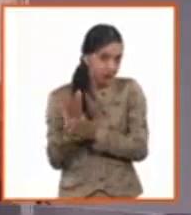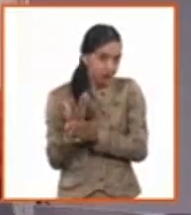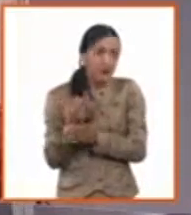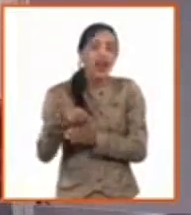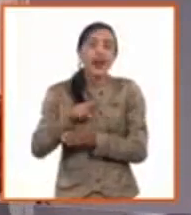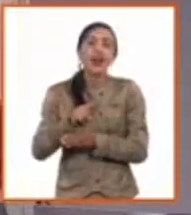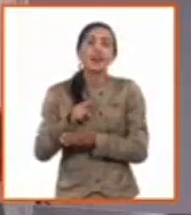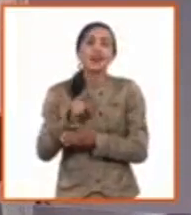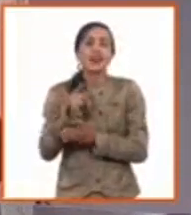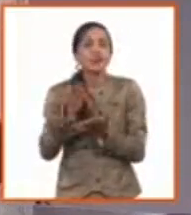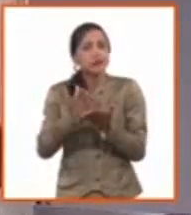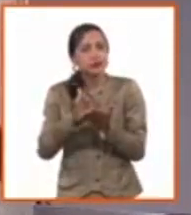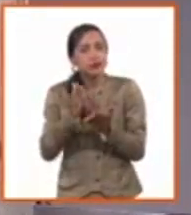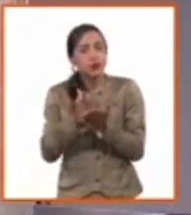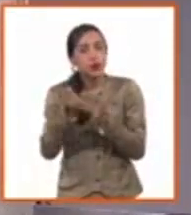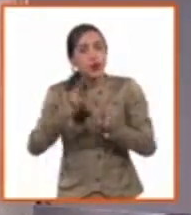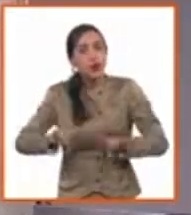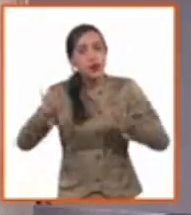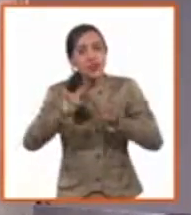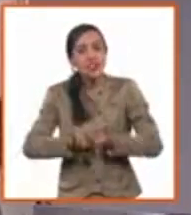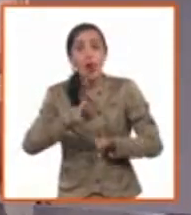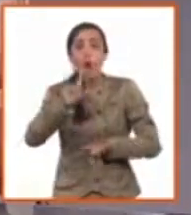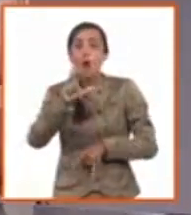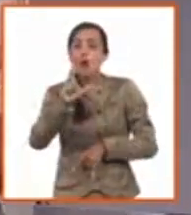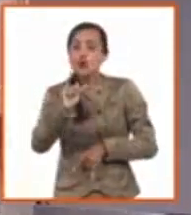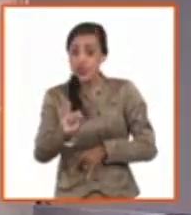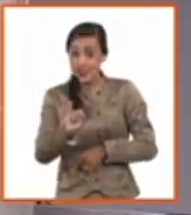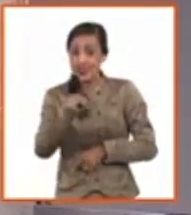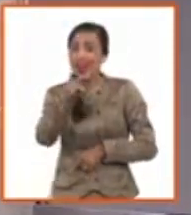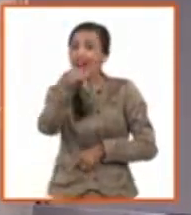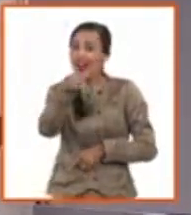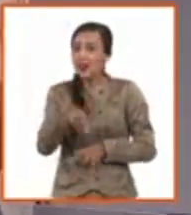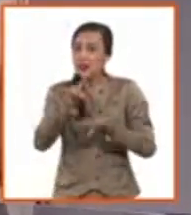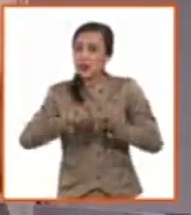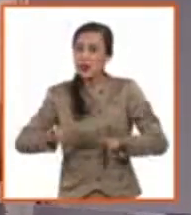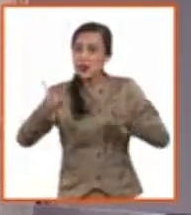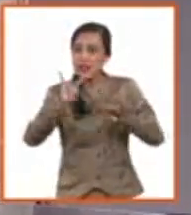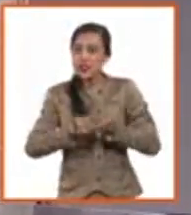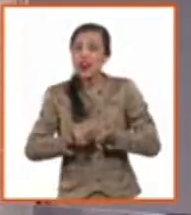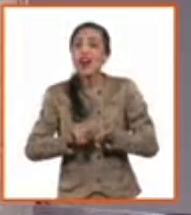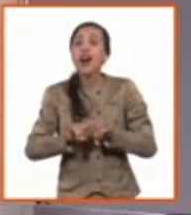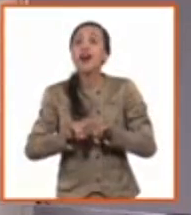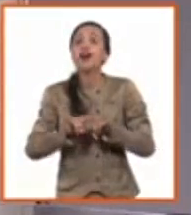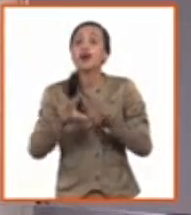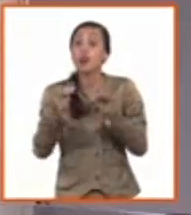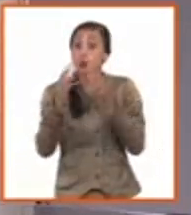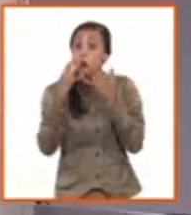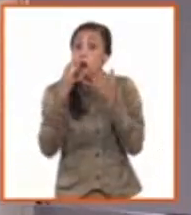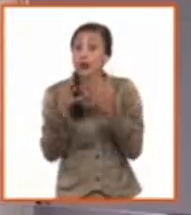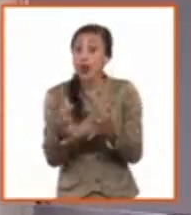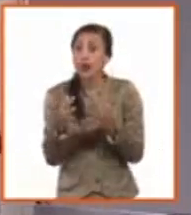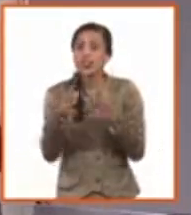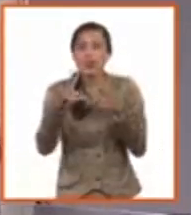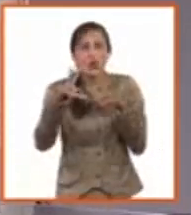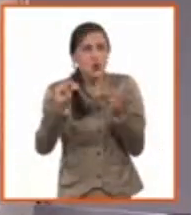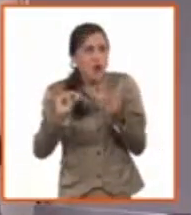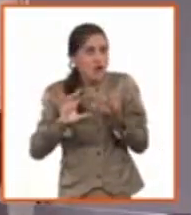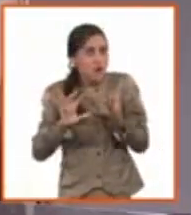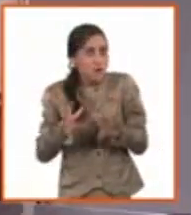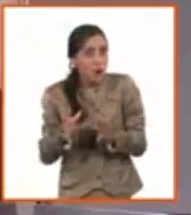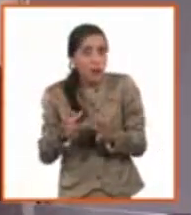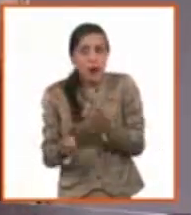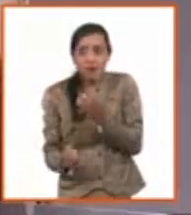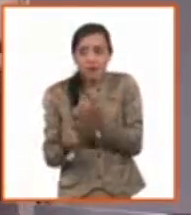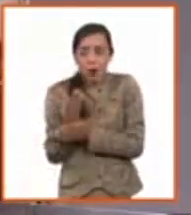se estudian en la universidad de las ciencias informáticas que además una universidad que hay que destacar porque una universidad de nuevo tipo